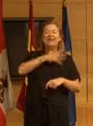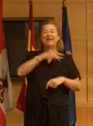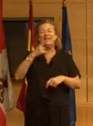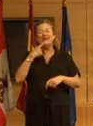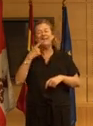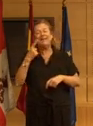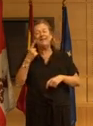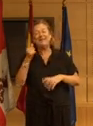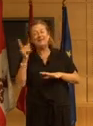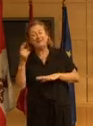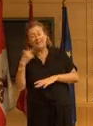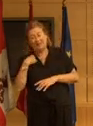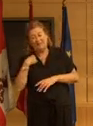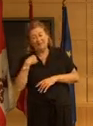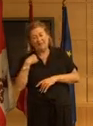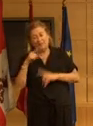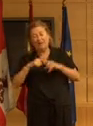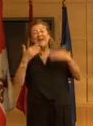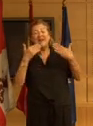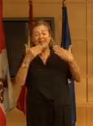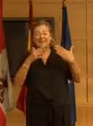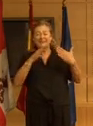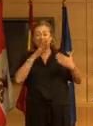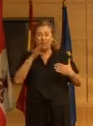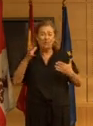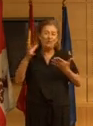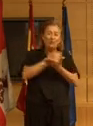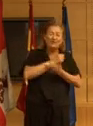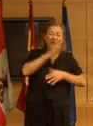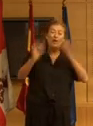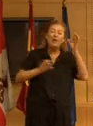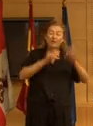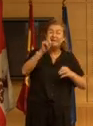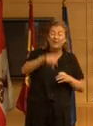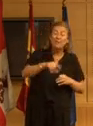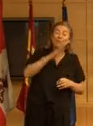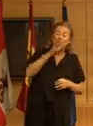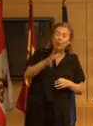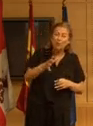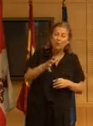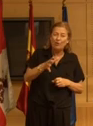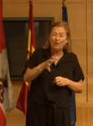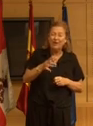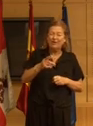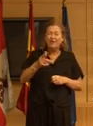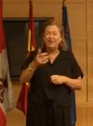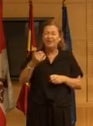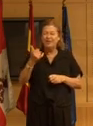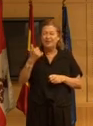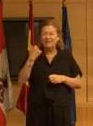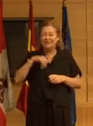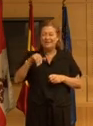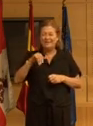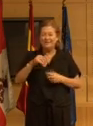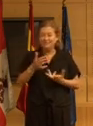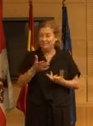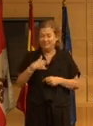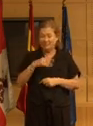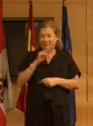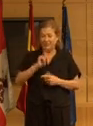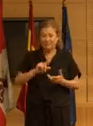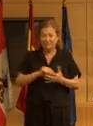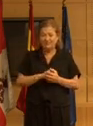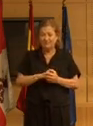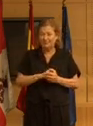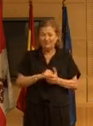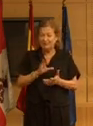los que vamos, vamos, la gratitud hacia ellos no solo por la sponsorización, sino también por haber sido en cierto modo una especie como de